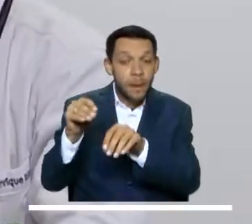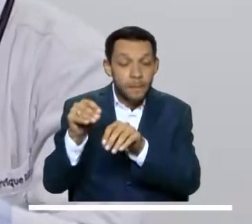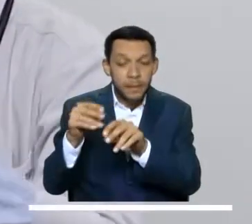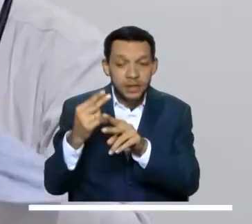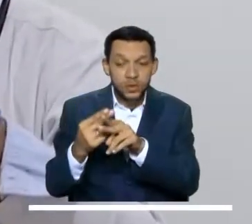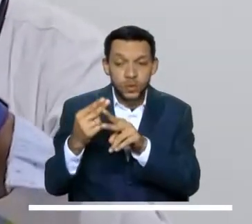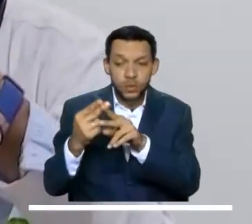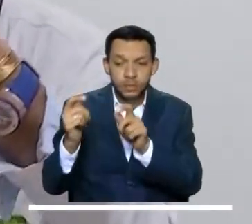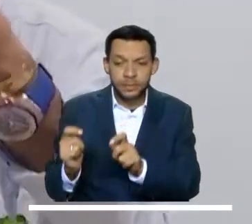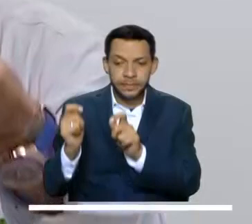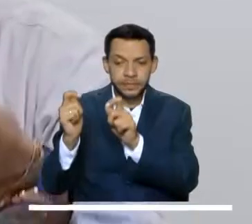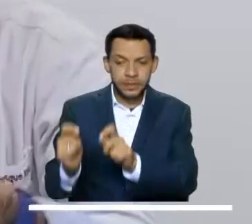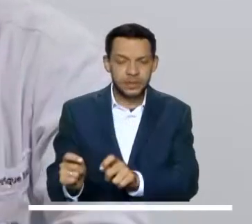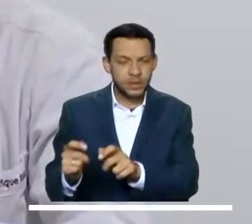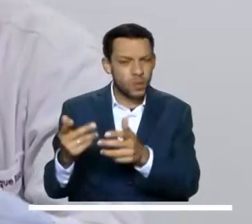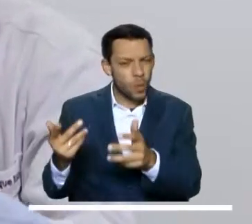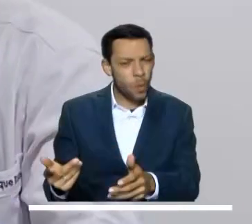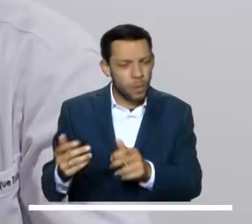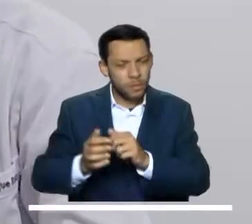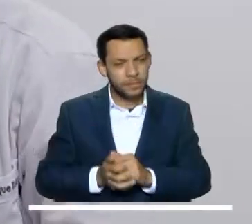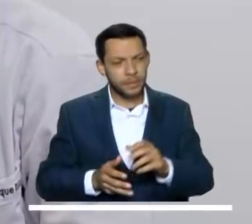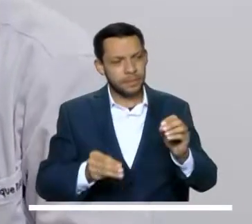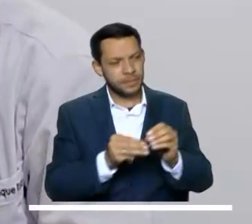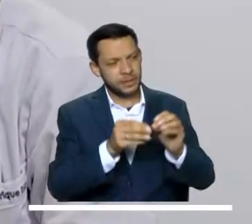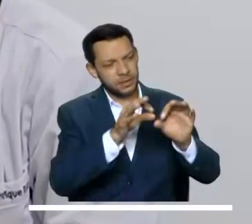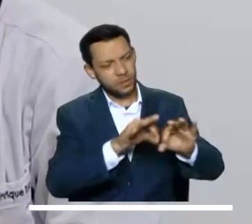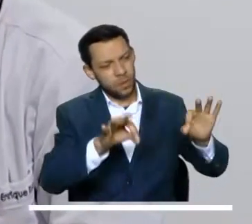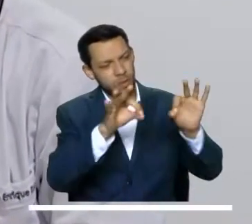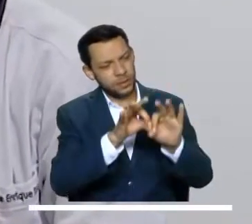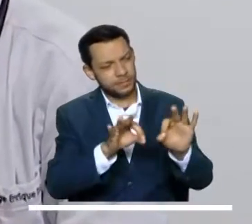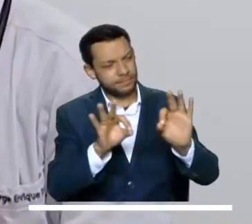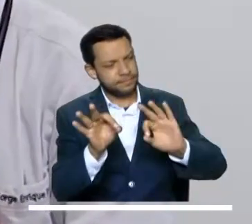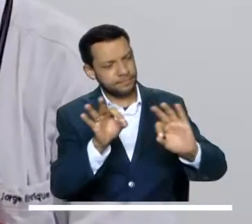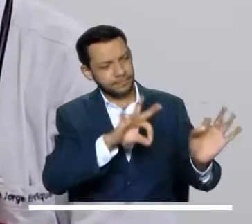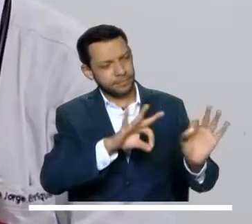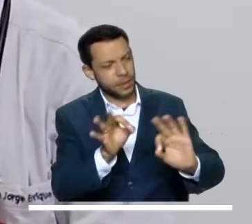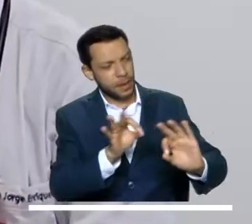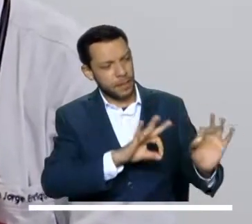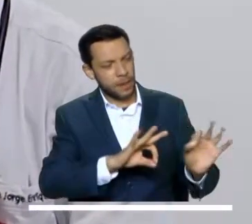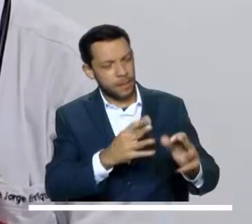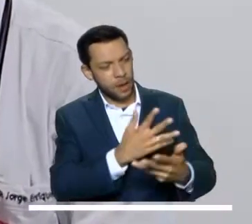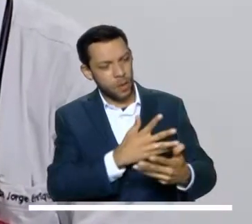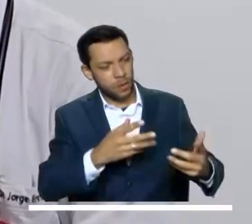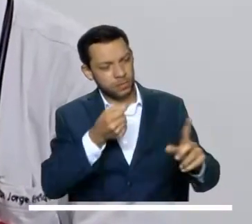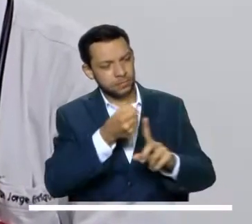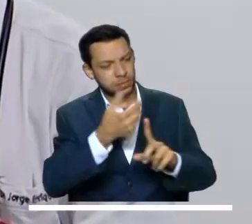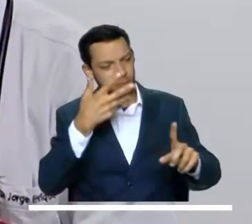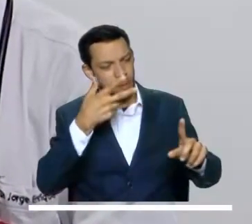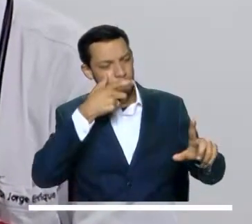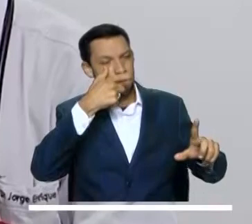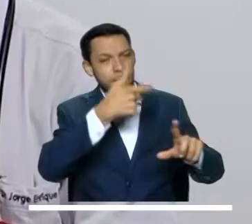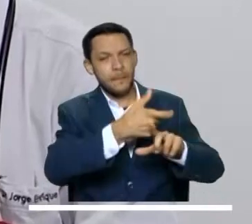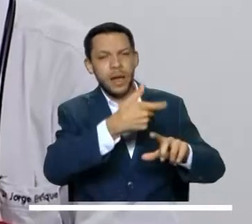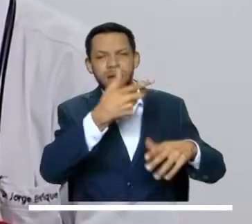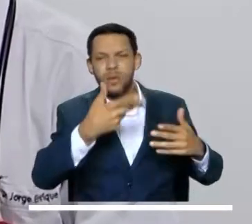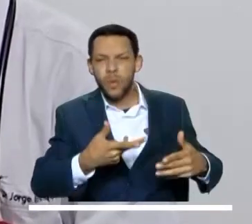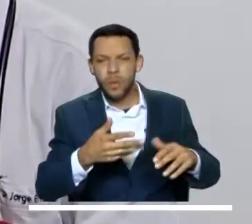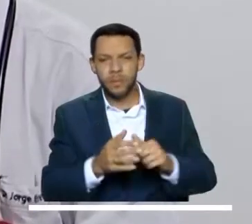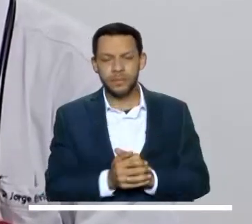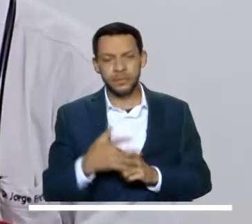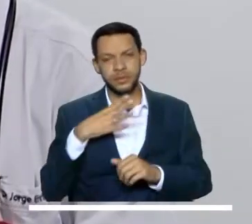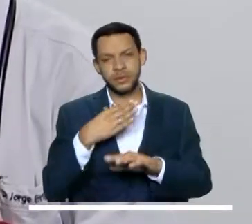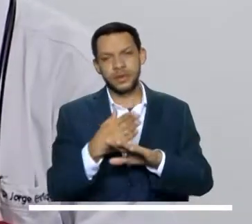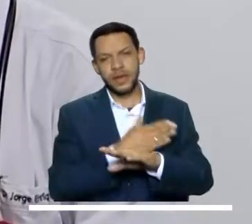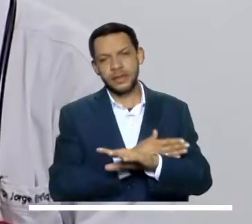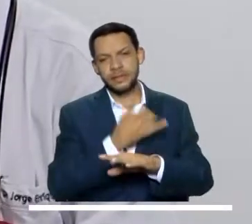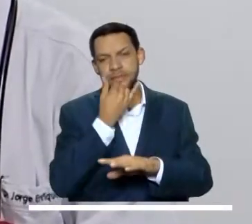apellido. ¿Cómo contarle a todos la importancia de estos métodos diagnósticos? Bueno, en este caso la importancia es buscar la causa